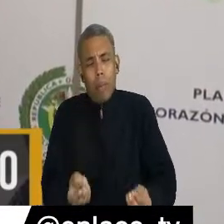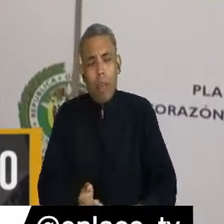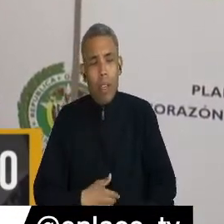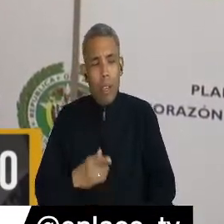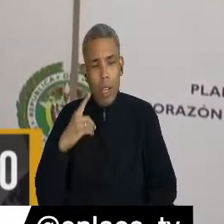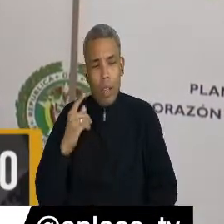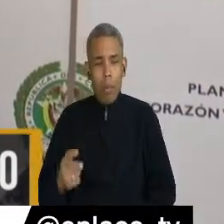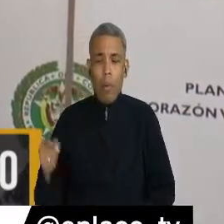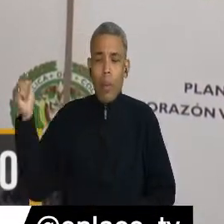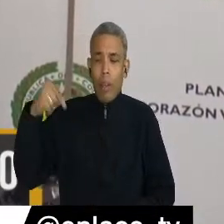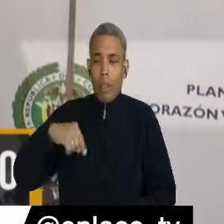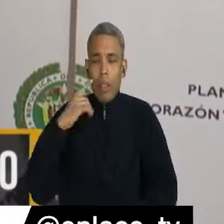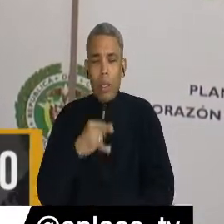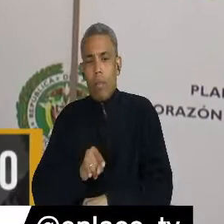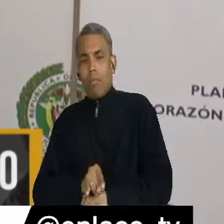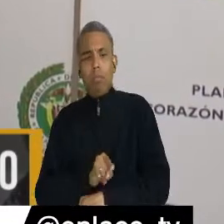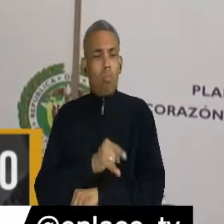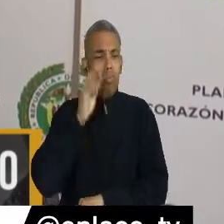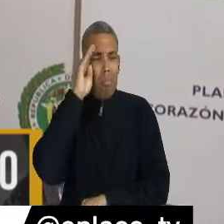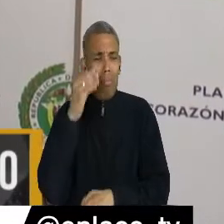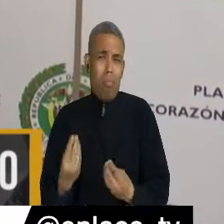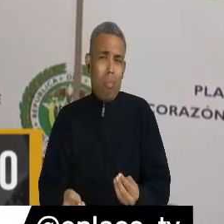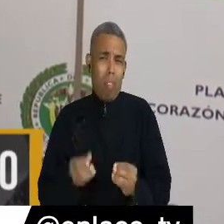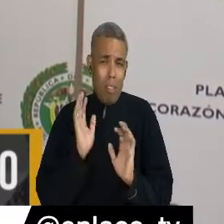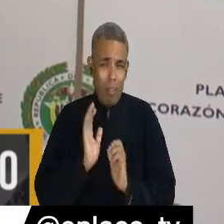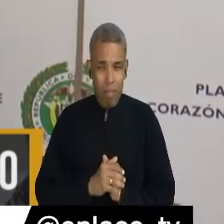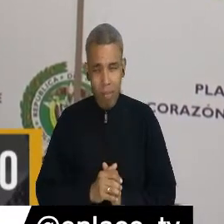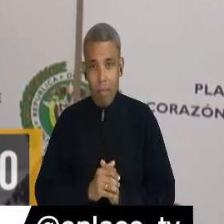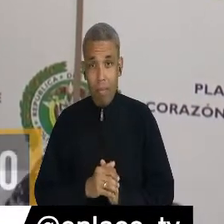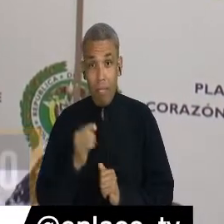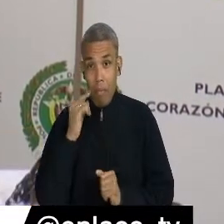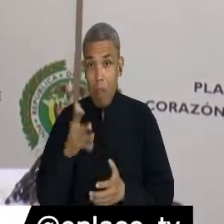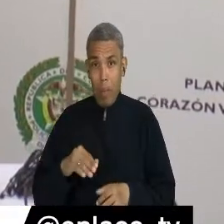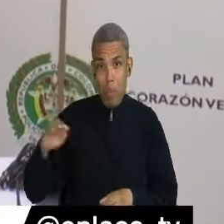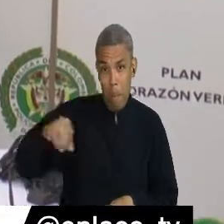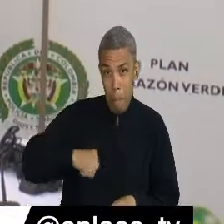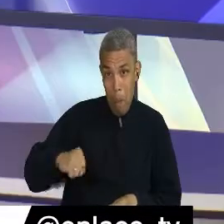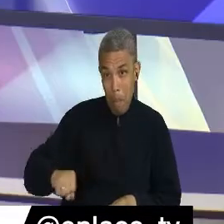sonido recuperado por las autoridades tiene un valor de $1 millón aproximadamente.